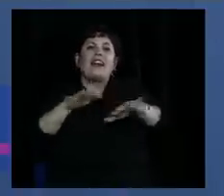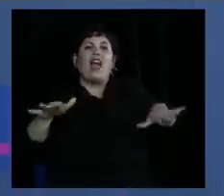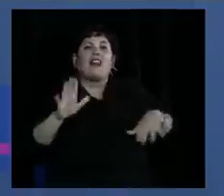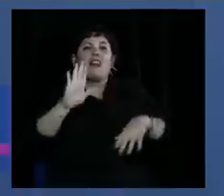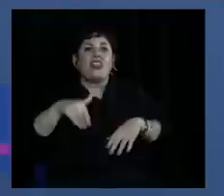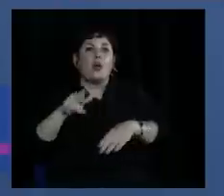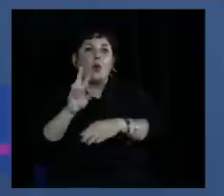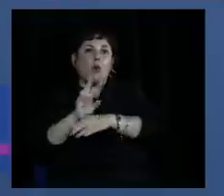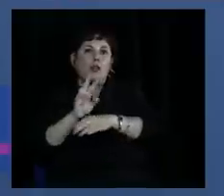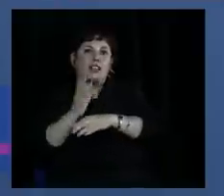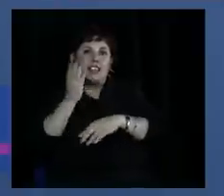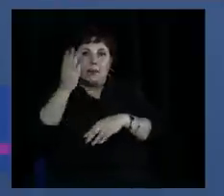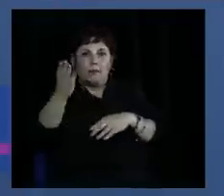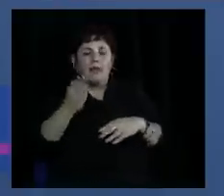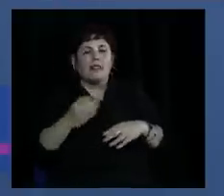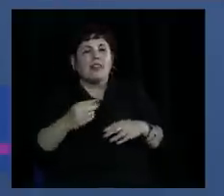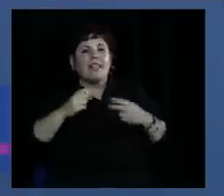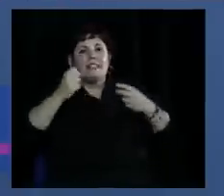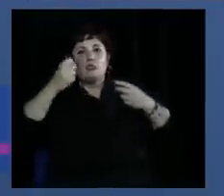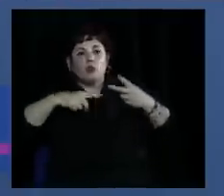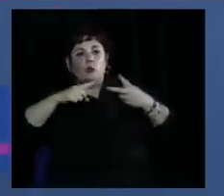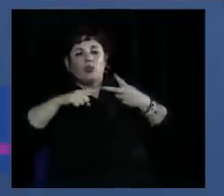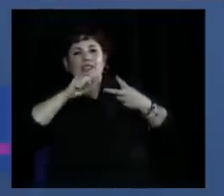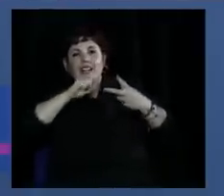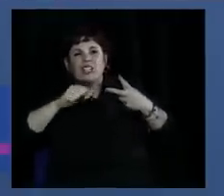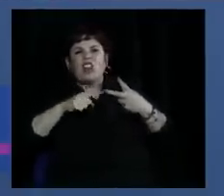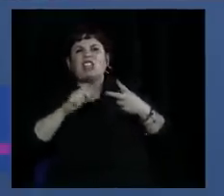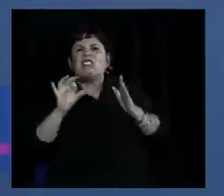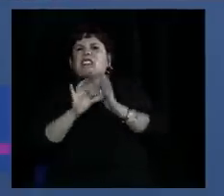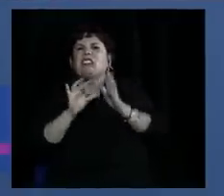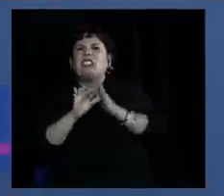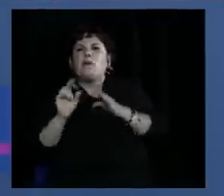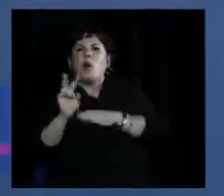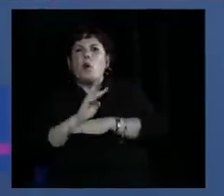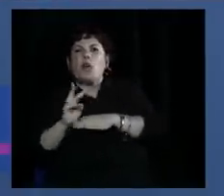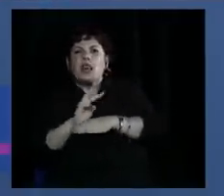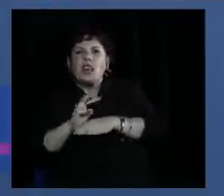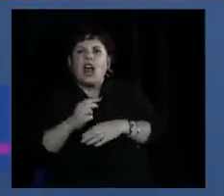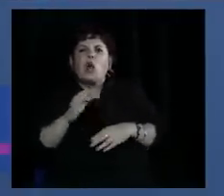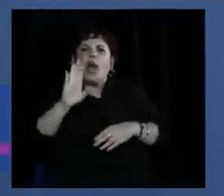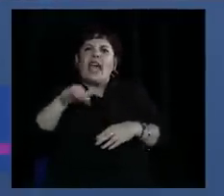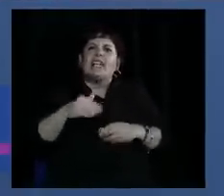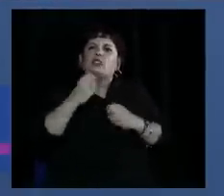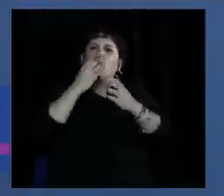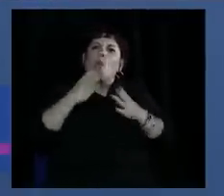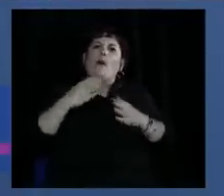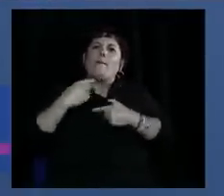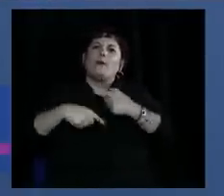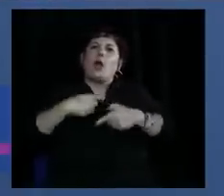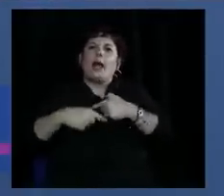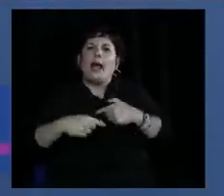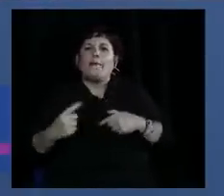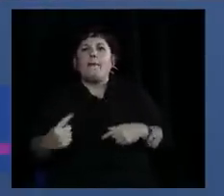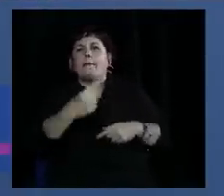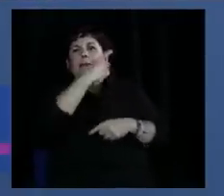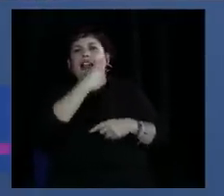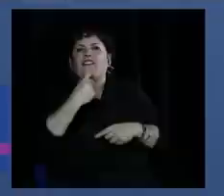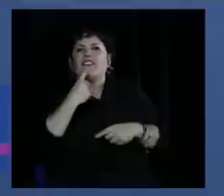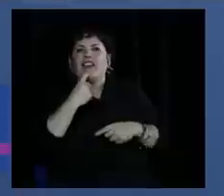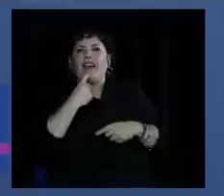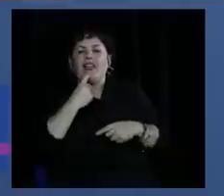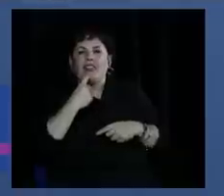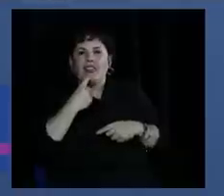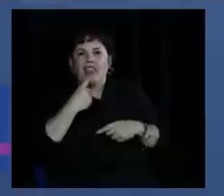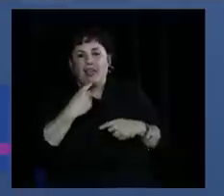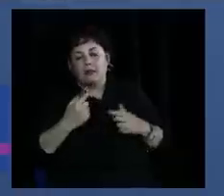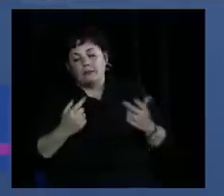entre otras cosas, ¿no? ¿No fue Casteldebat que dijo que el Sistema Nacional de Cuidados era un buen programa para Finlandia? Sí, fue Casteldebat. Claro,